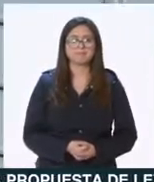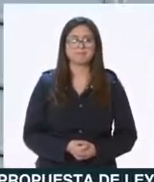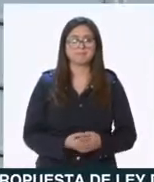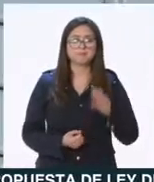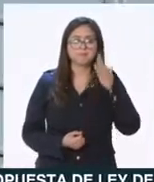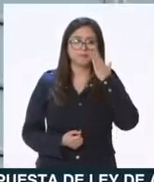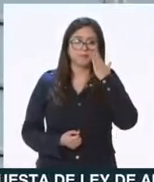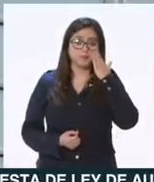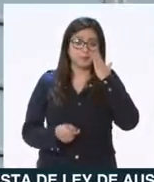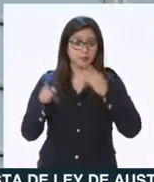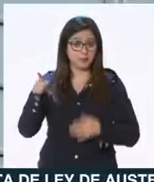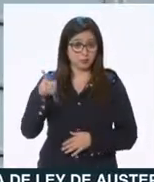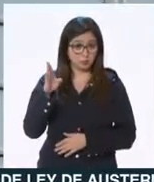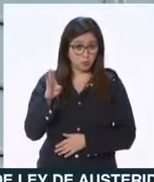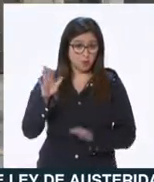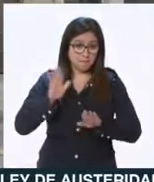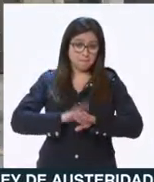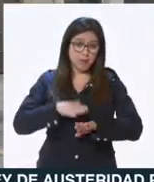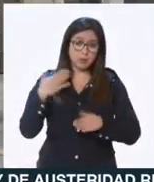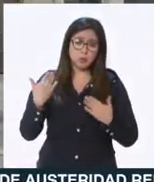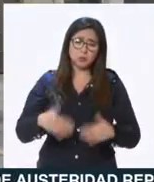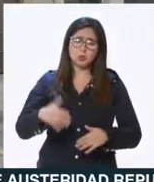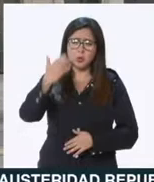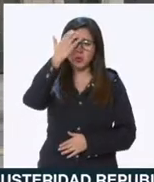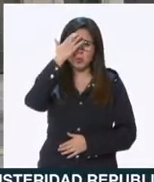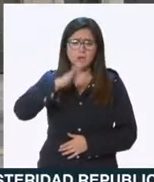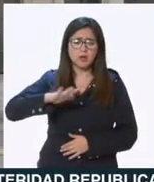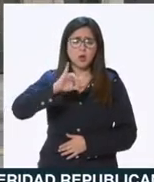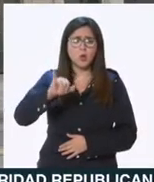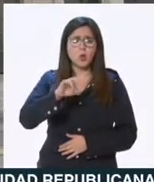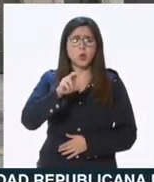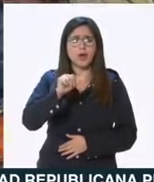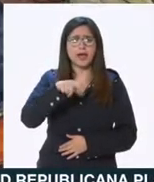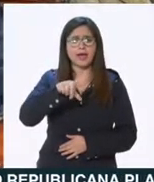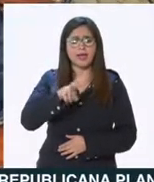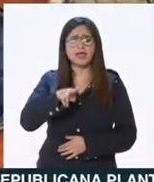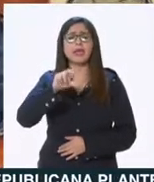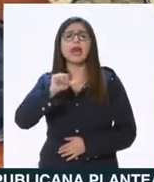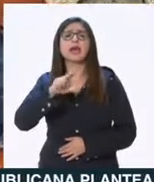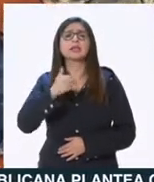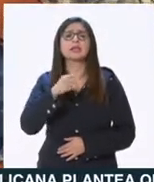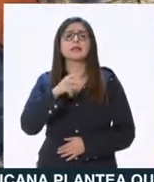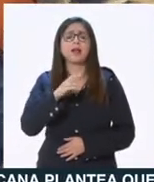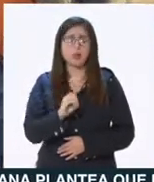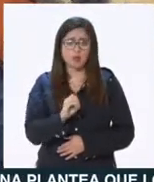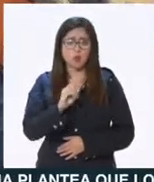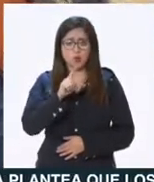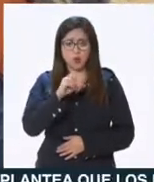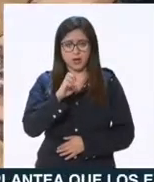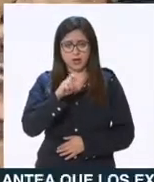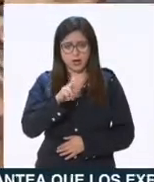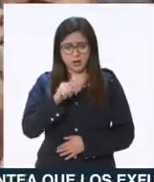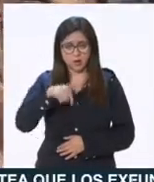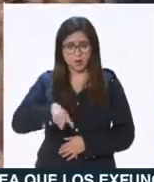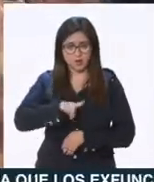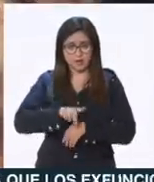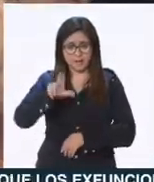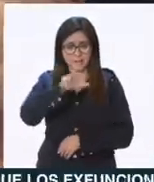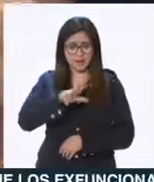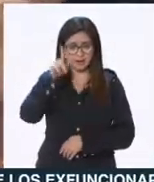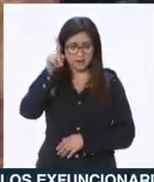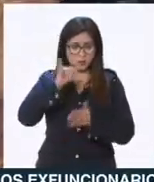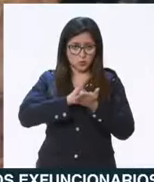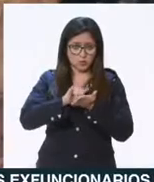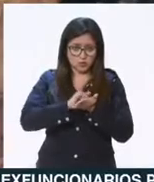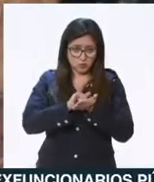El narcotraficante más famoso de México, Joaquín Archibaldo Guzmán Loera, se enfrentó a la justicia estadounidense este martes en Nueva York, luego